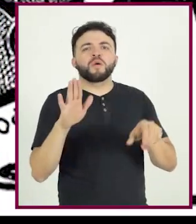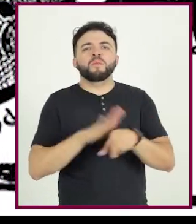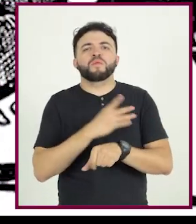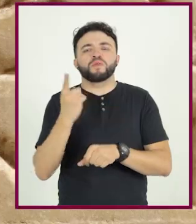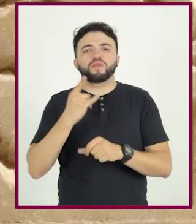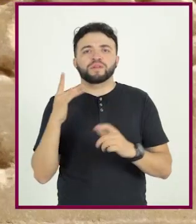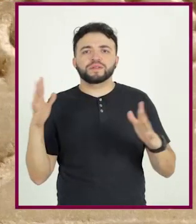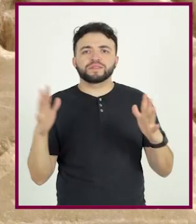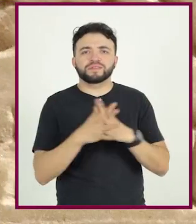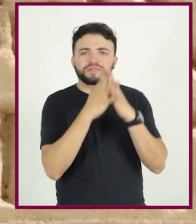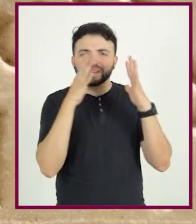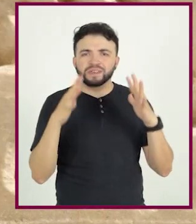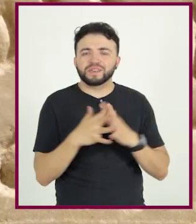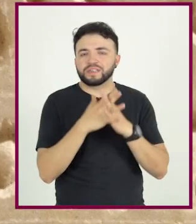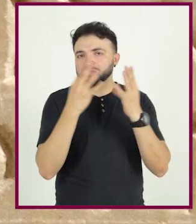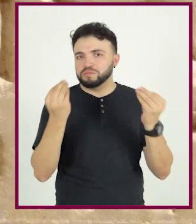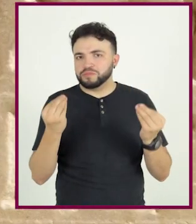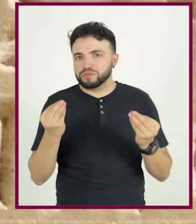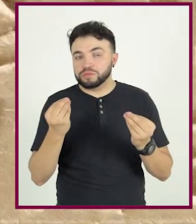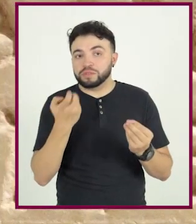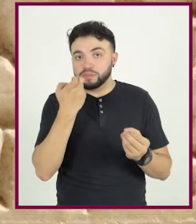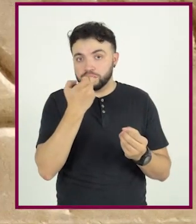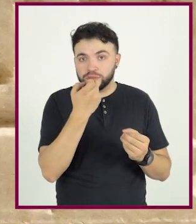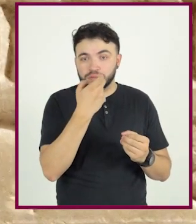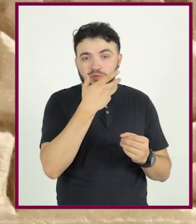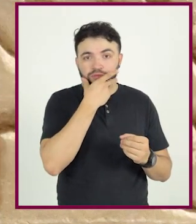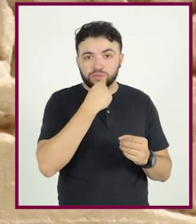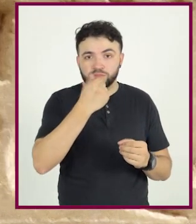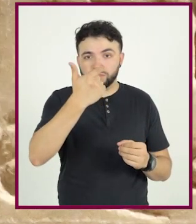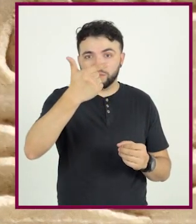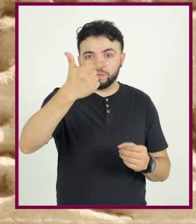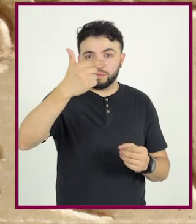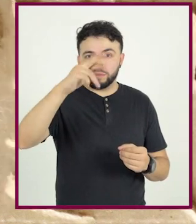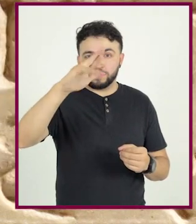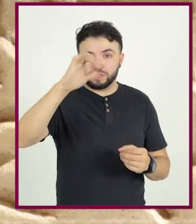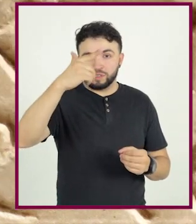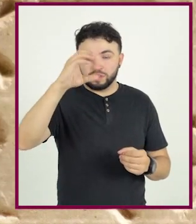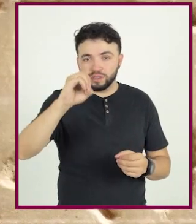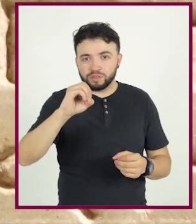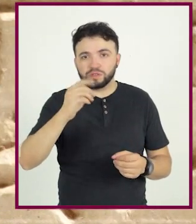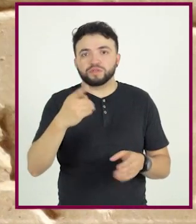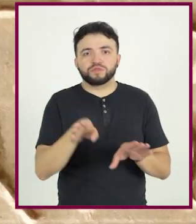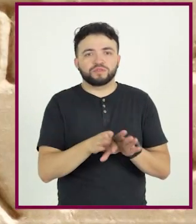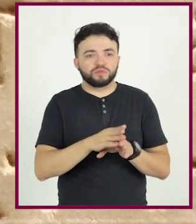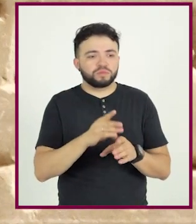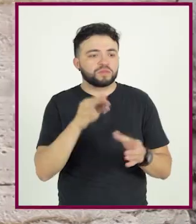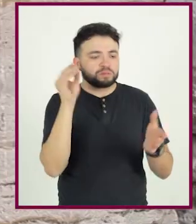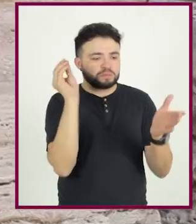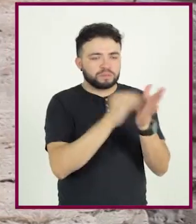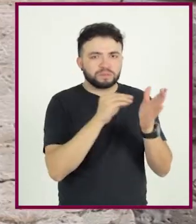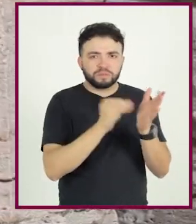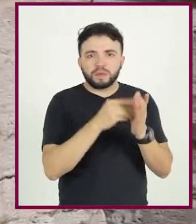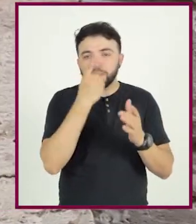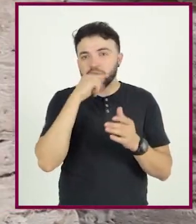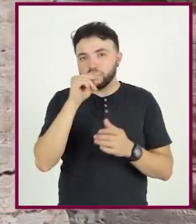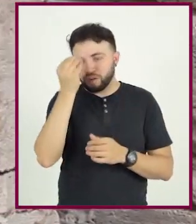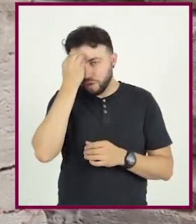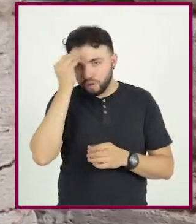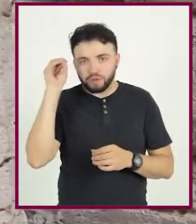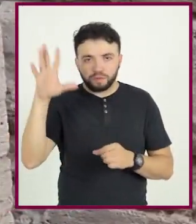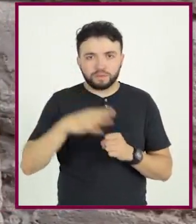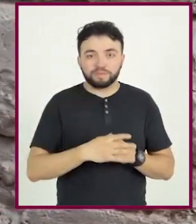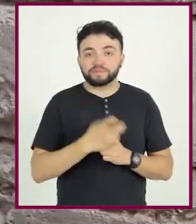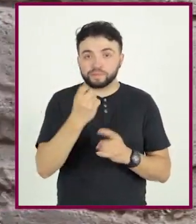las guerras. En su obra, este historiador griego buscó dejar testimonio de los acontecimientos para que no se